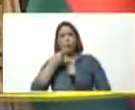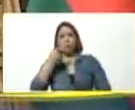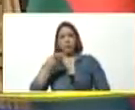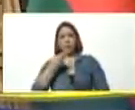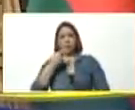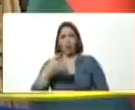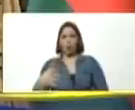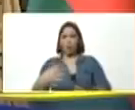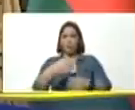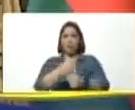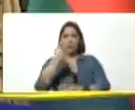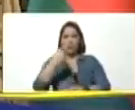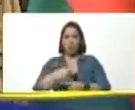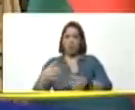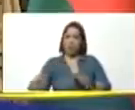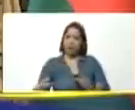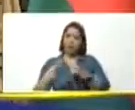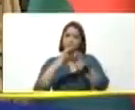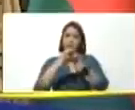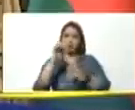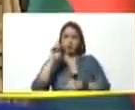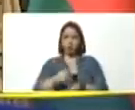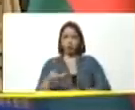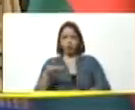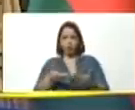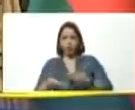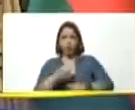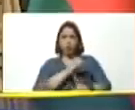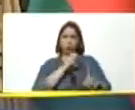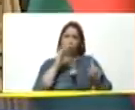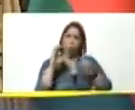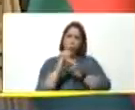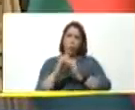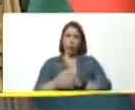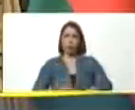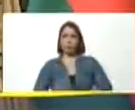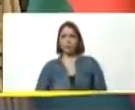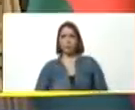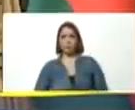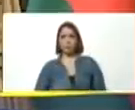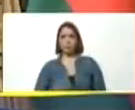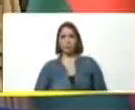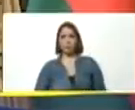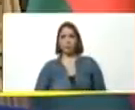confianza, las relaciones de carácter cultural,